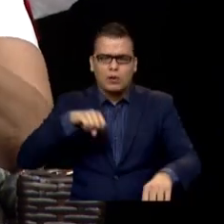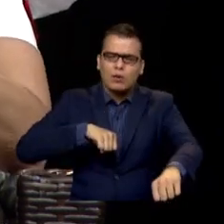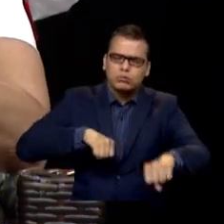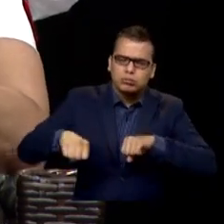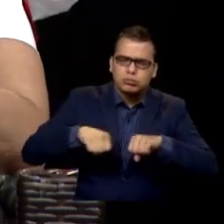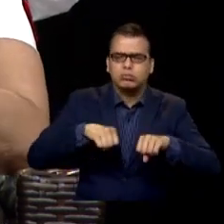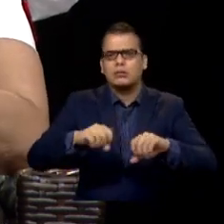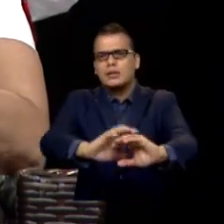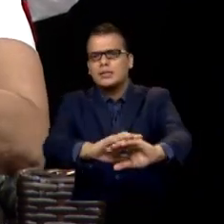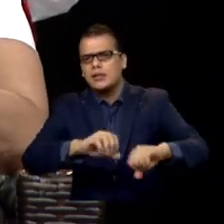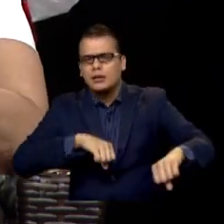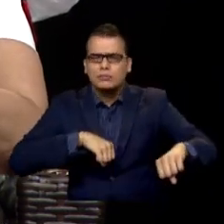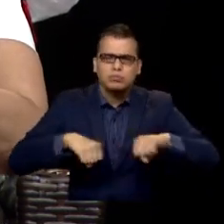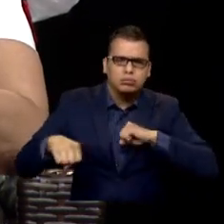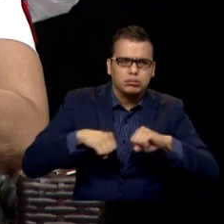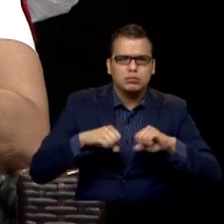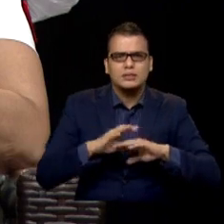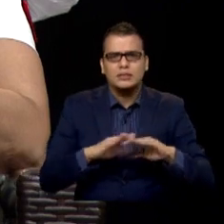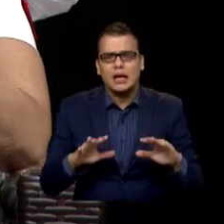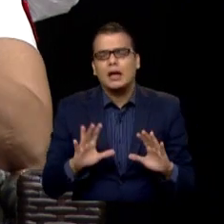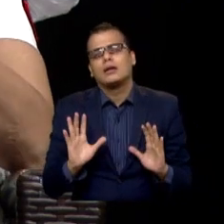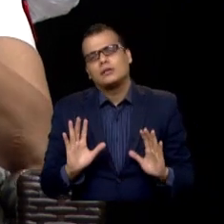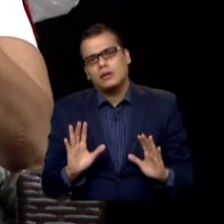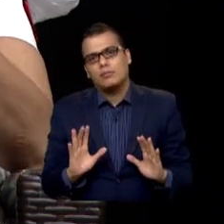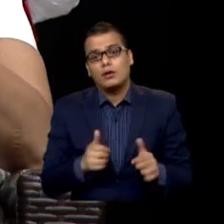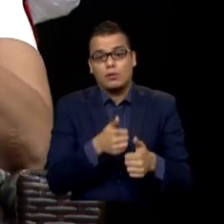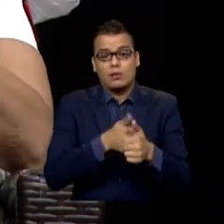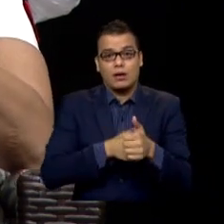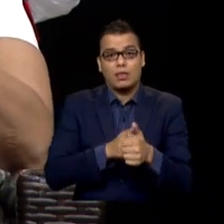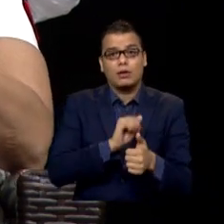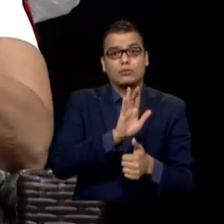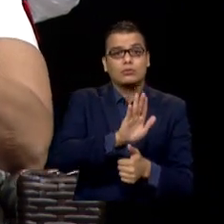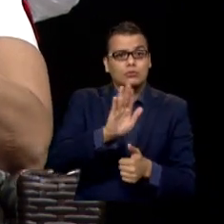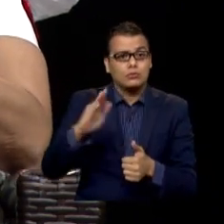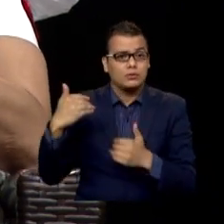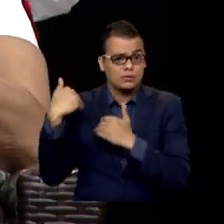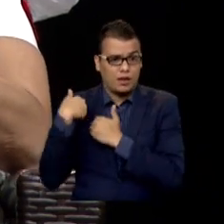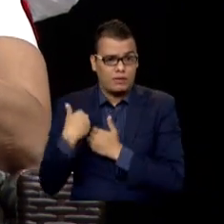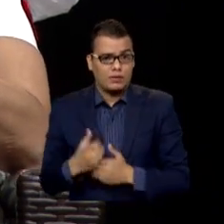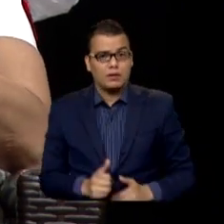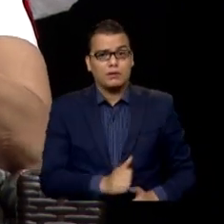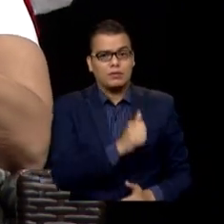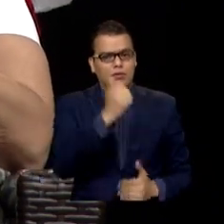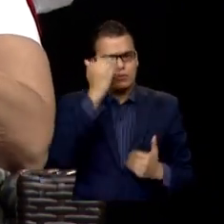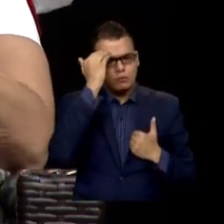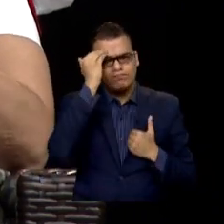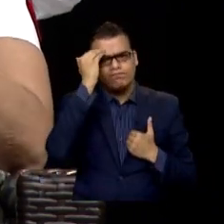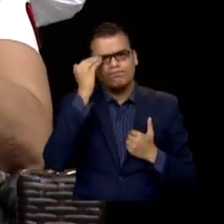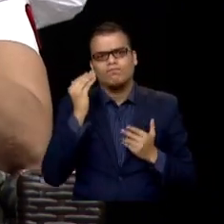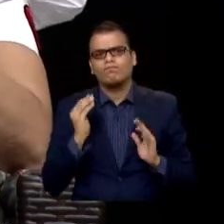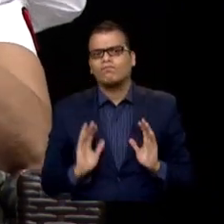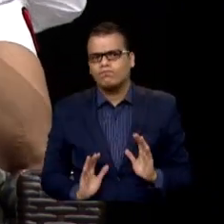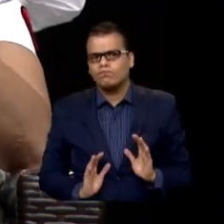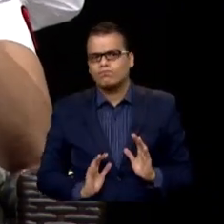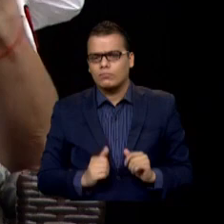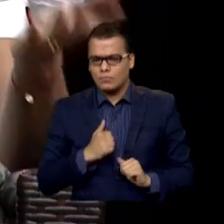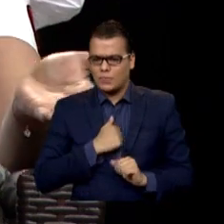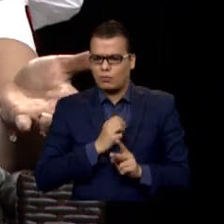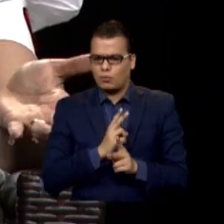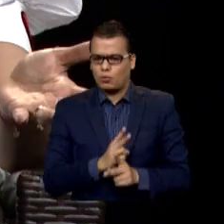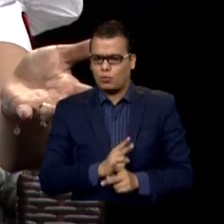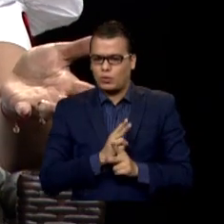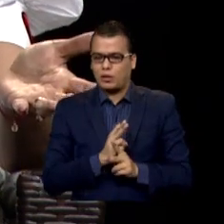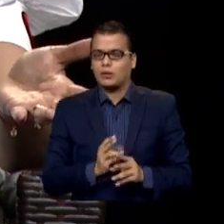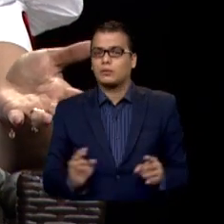allá de la responsabilidad individual, de la conciencia que tenga cada ciudadano con respecto a su autocuidado y